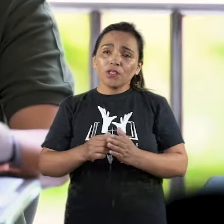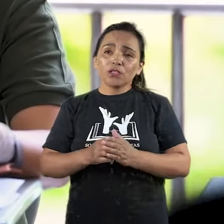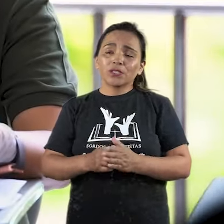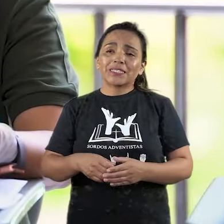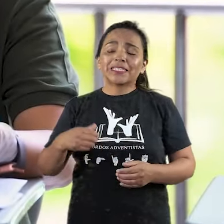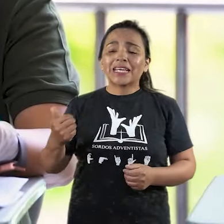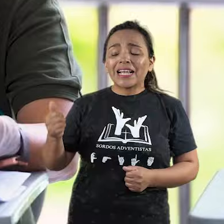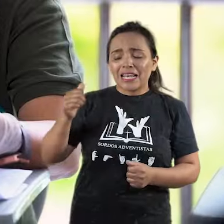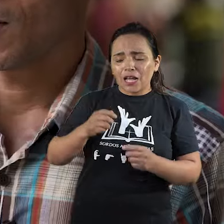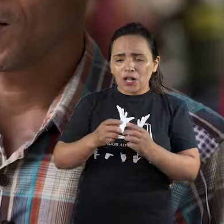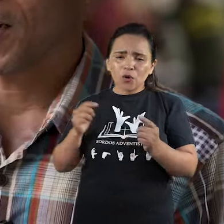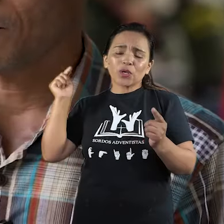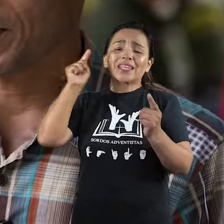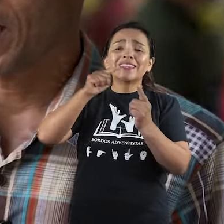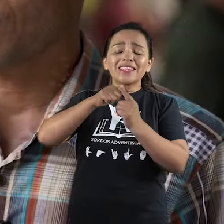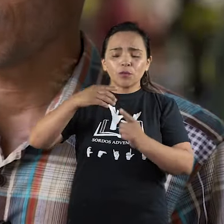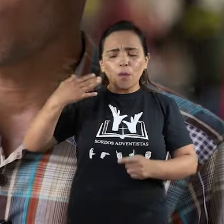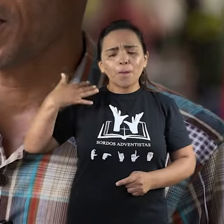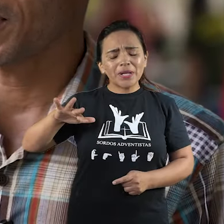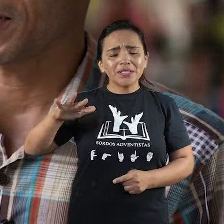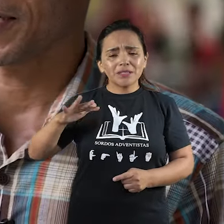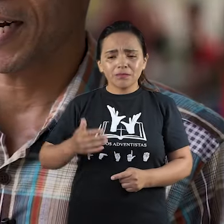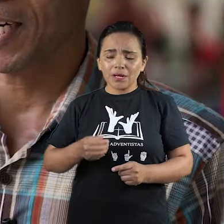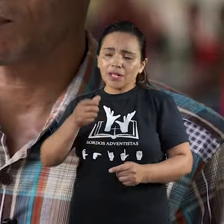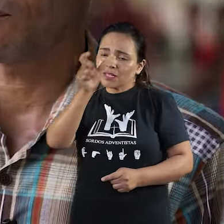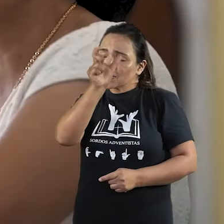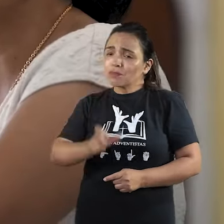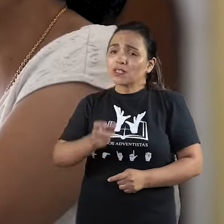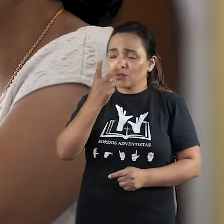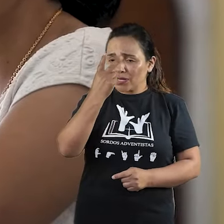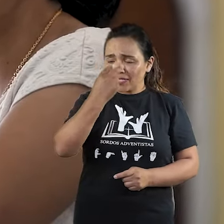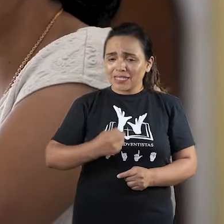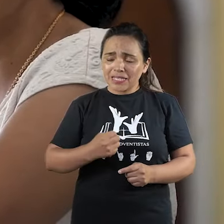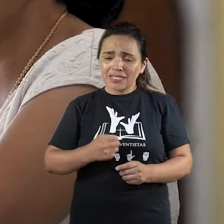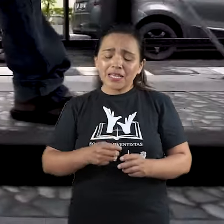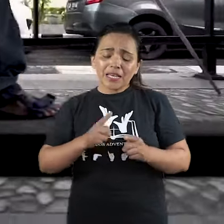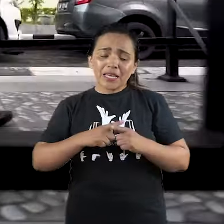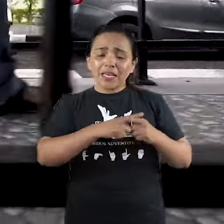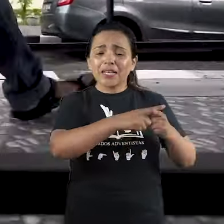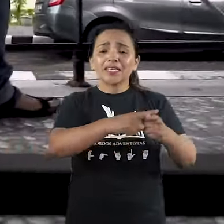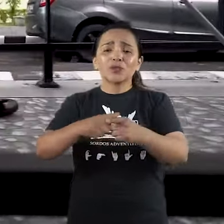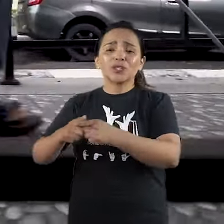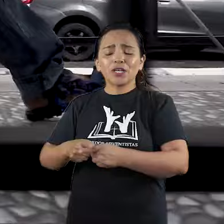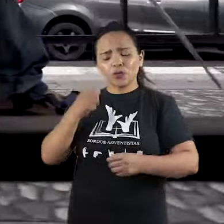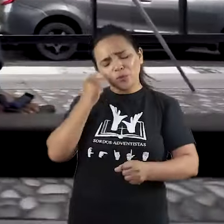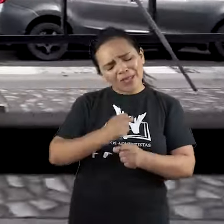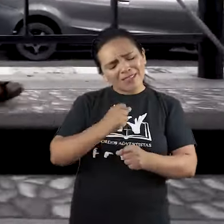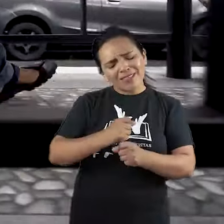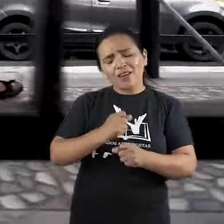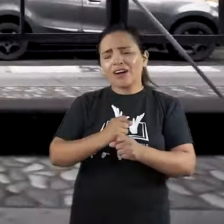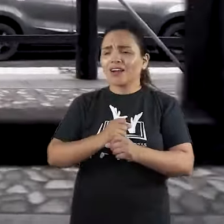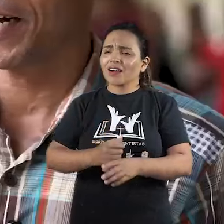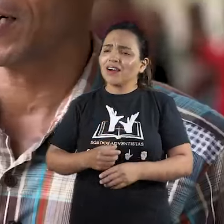visitarnos regularmente. Sé que los adventistas realmente se preocupan por nosotros, y basándome en esta experiencia, confío que